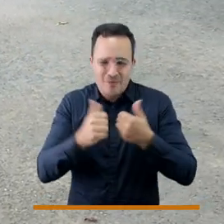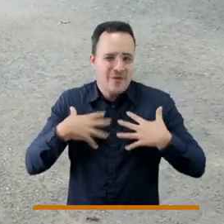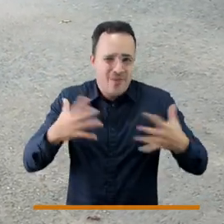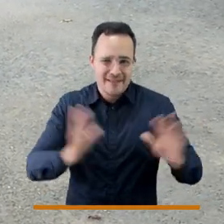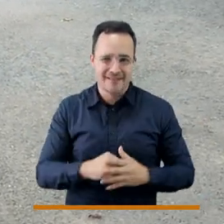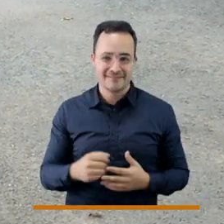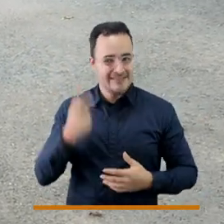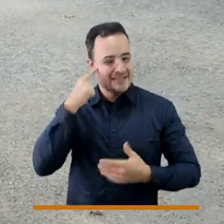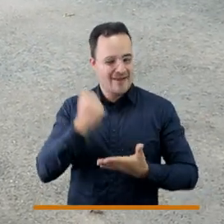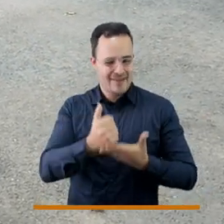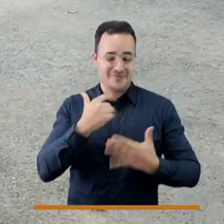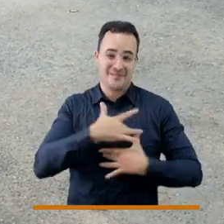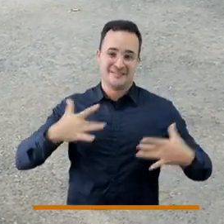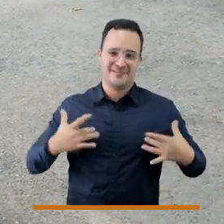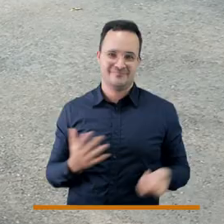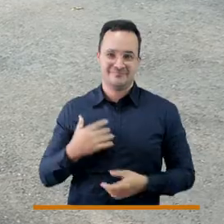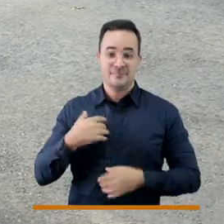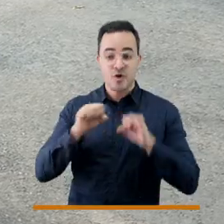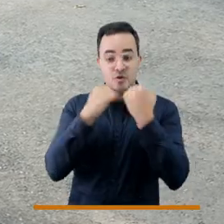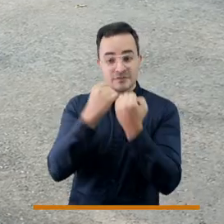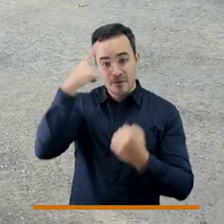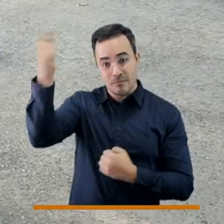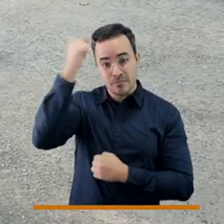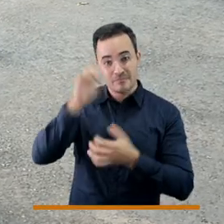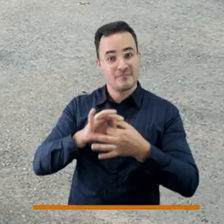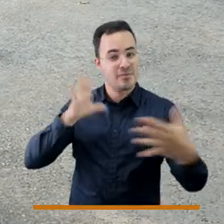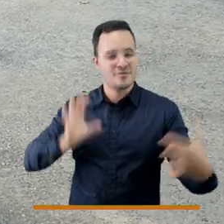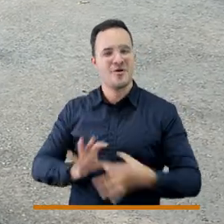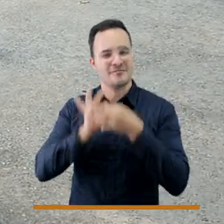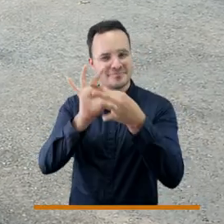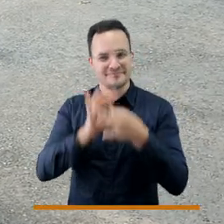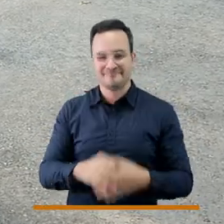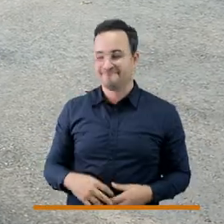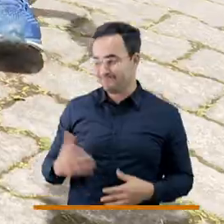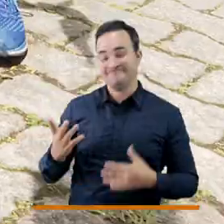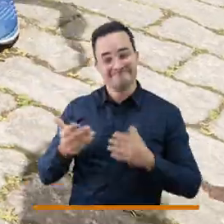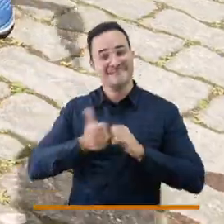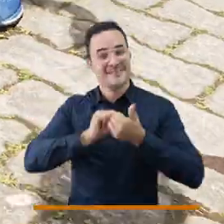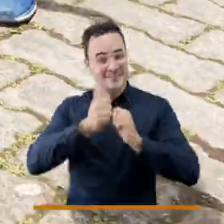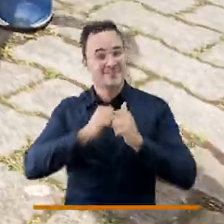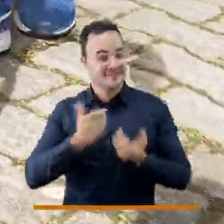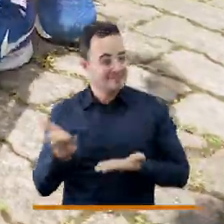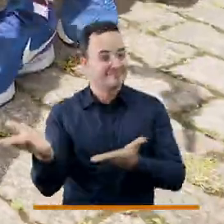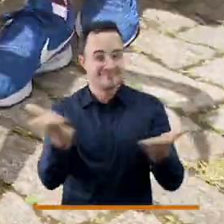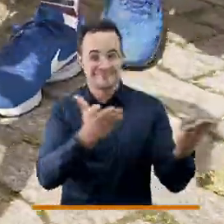porque el deporte es salud y el consejo somos tú y yo. Hacer deporte.